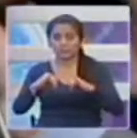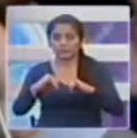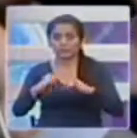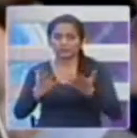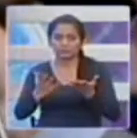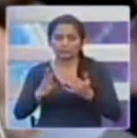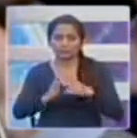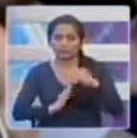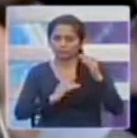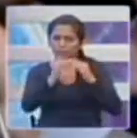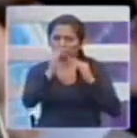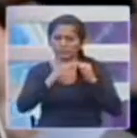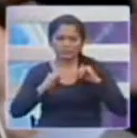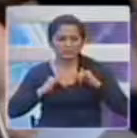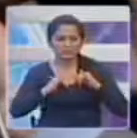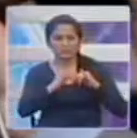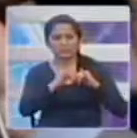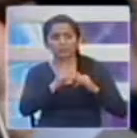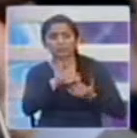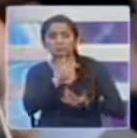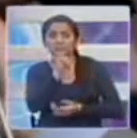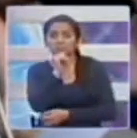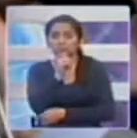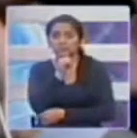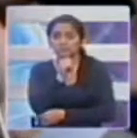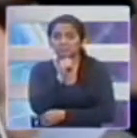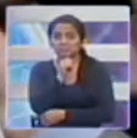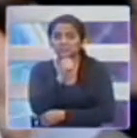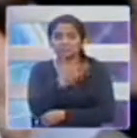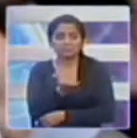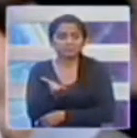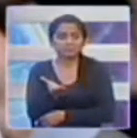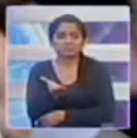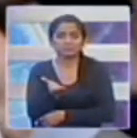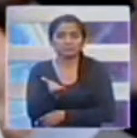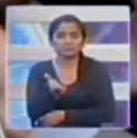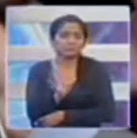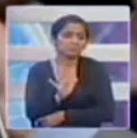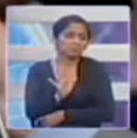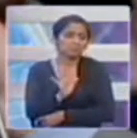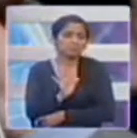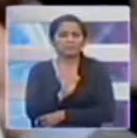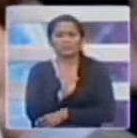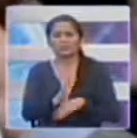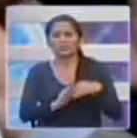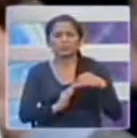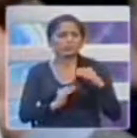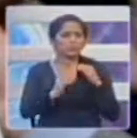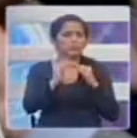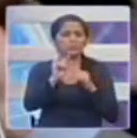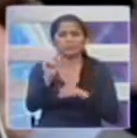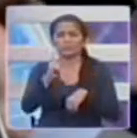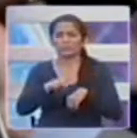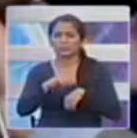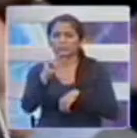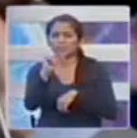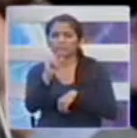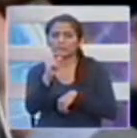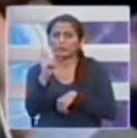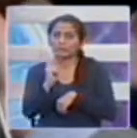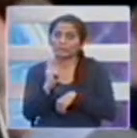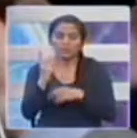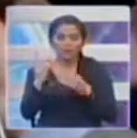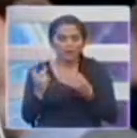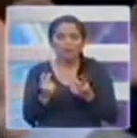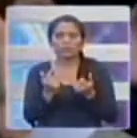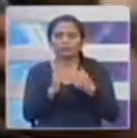han hecho o lo han hecho de una forma relativamente, diría yo, incipiente. Y habrá que tomar las medidas del